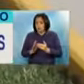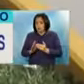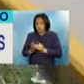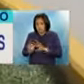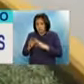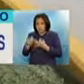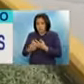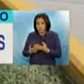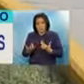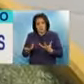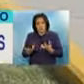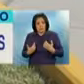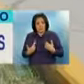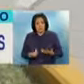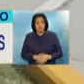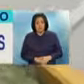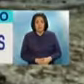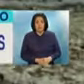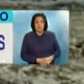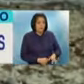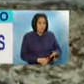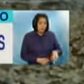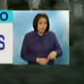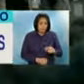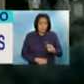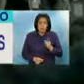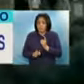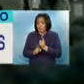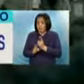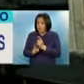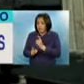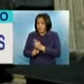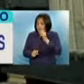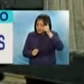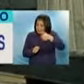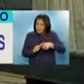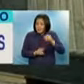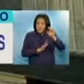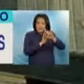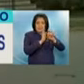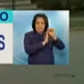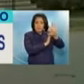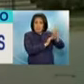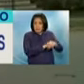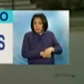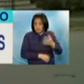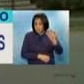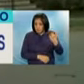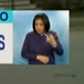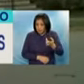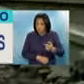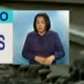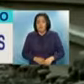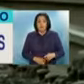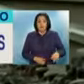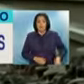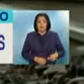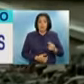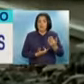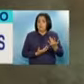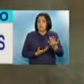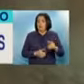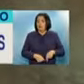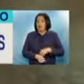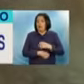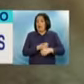desee tenerla. Lobita. Su lealtad nos recuerda la película de Hachiko, donde una mascota esperó por